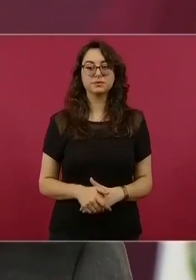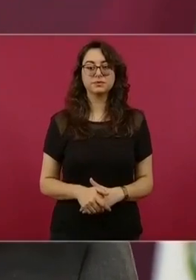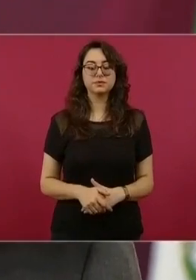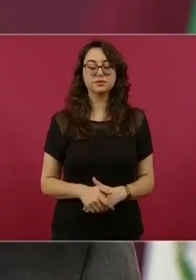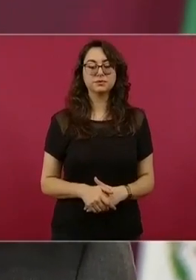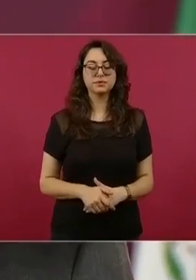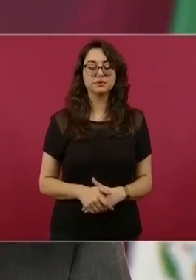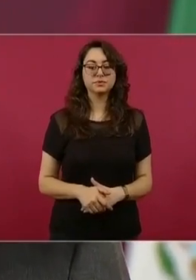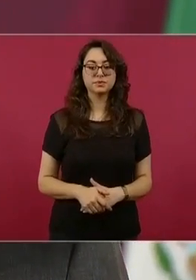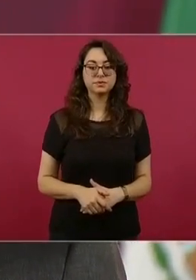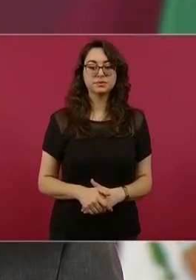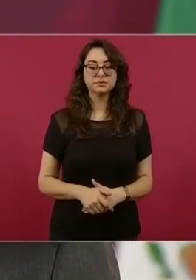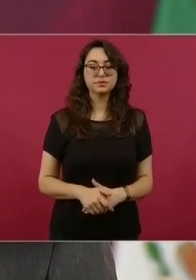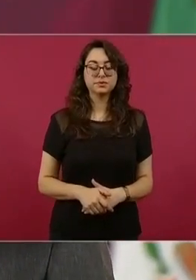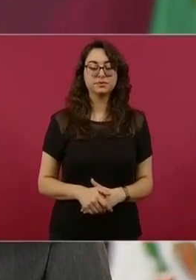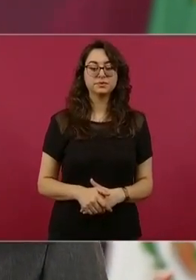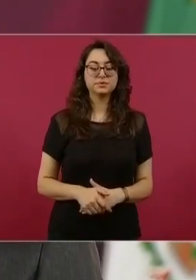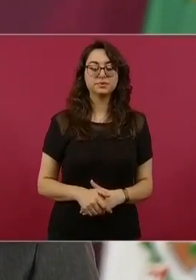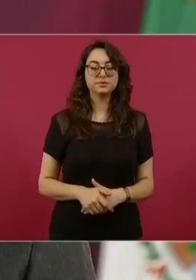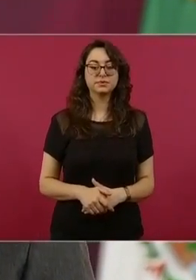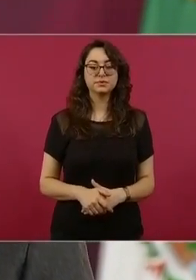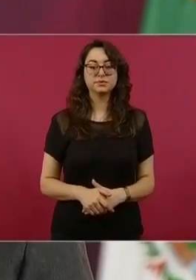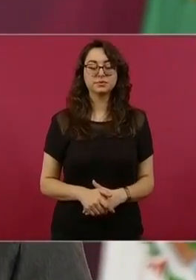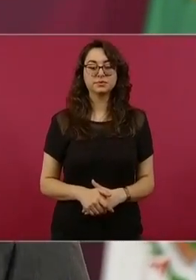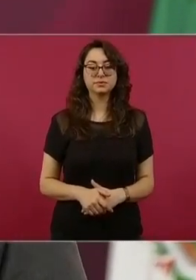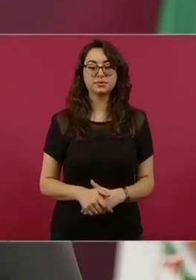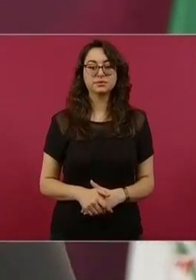como para decir